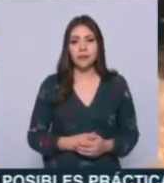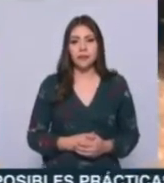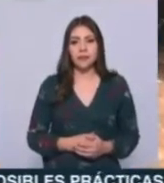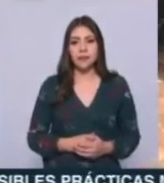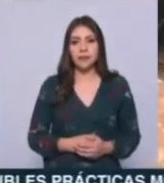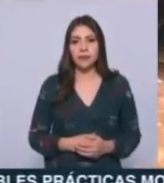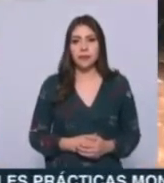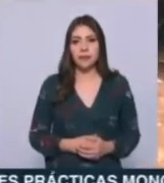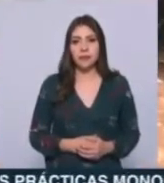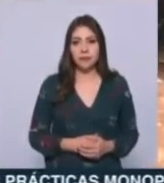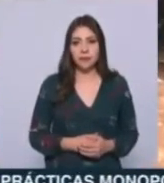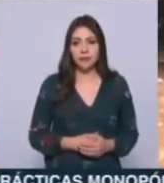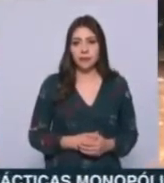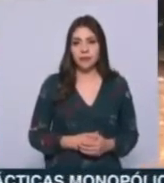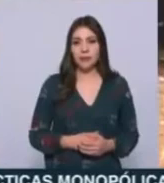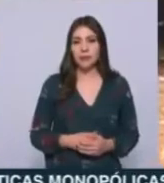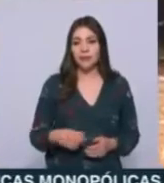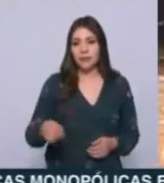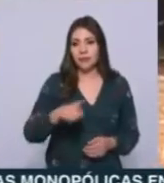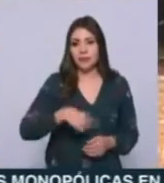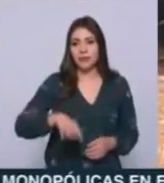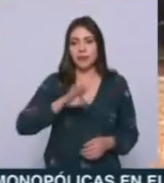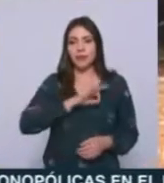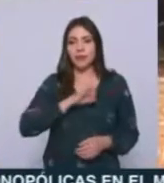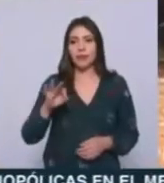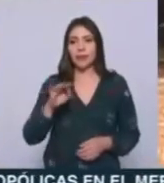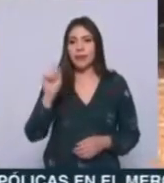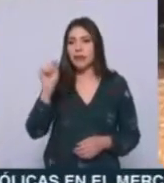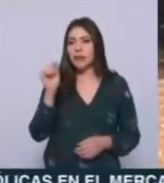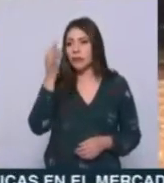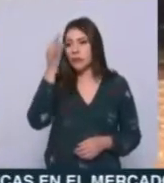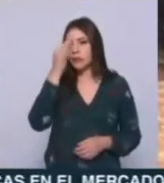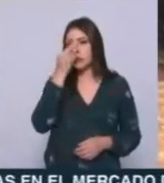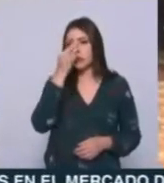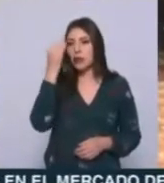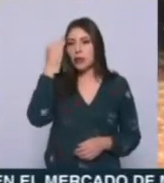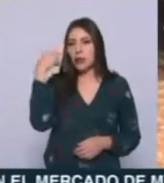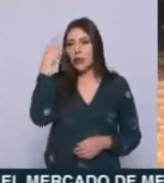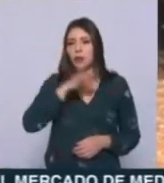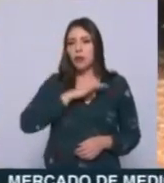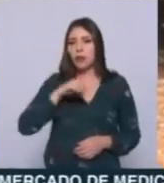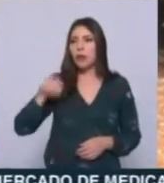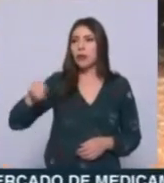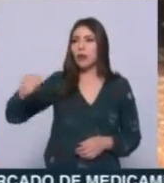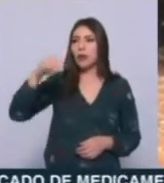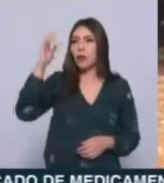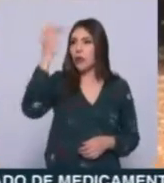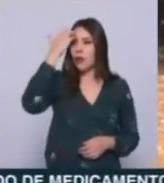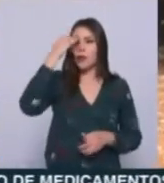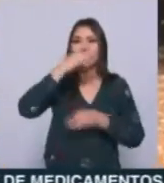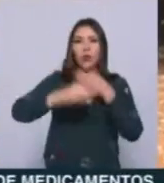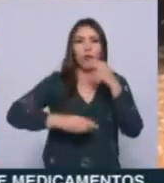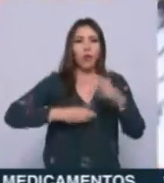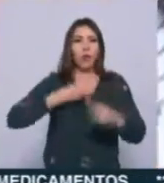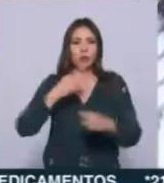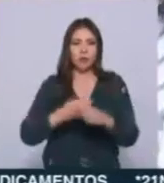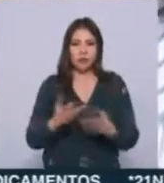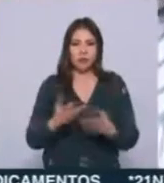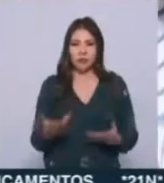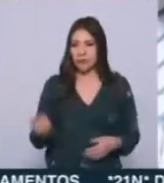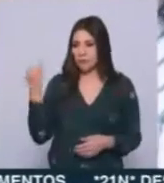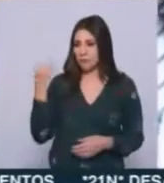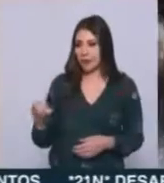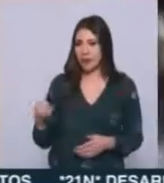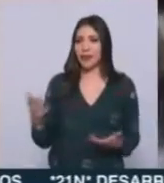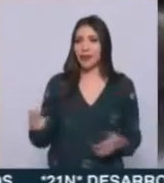¿ya viste? ¿Qué? Puedes recorrer el mundo en tan solo unas horas. Por favor, ¿de qué estás hablando? ¿Qué es un FICA? Ay, pues es la Feria